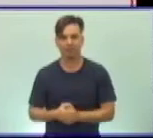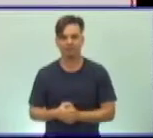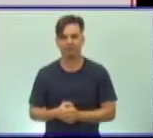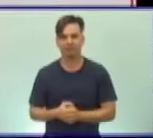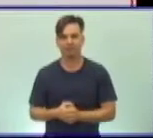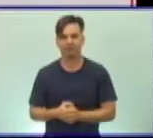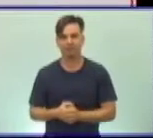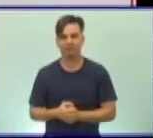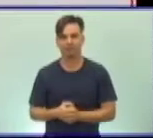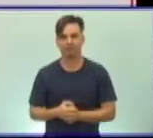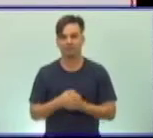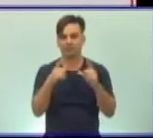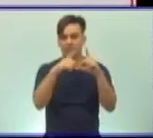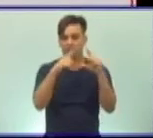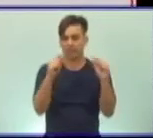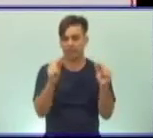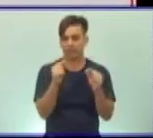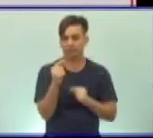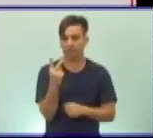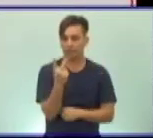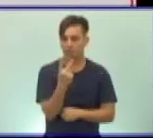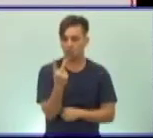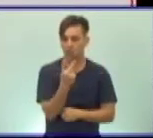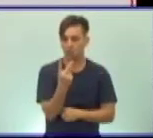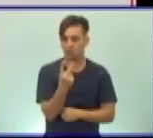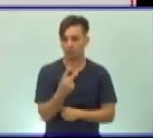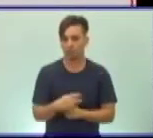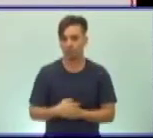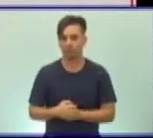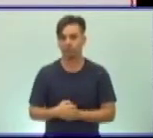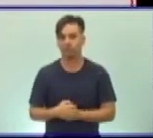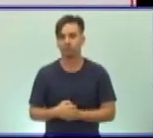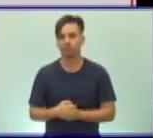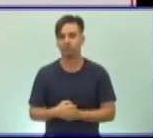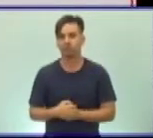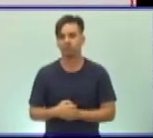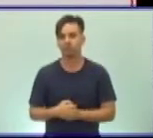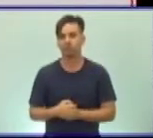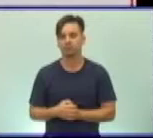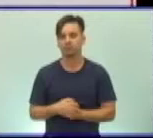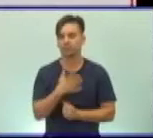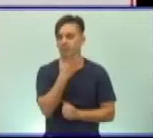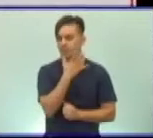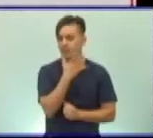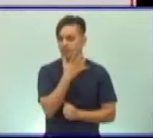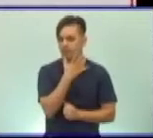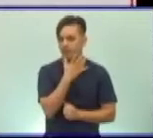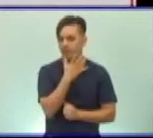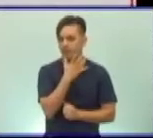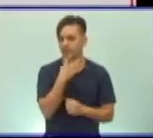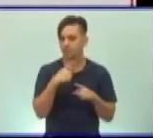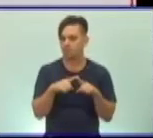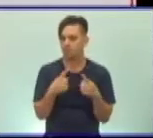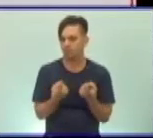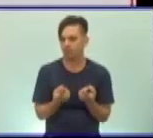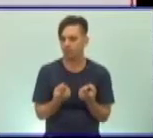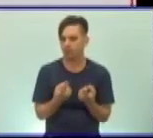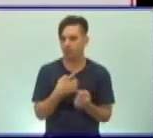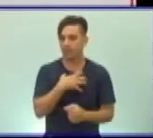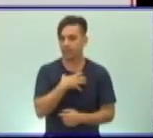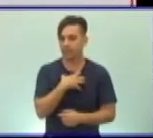que los triángulos ACD y EBF son semejantes por tener dos